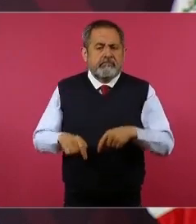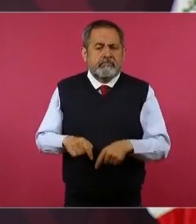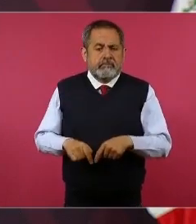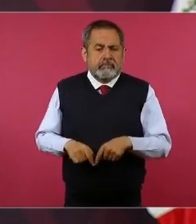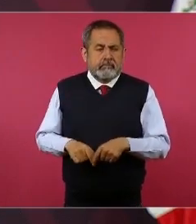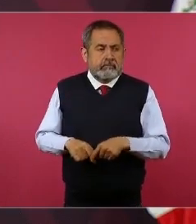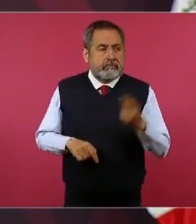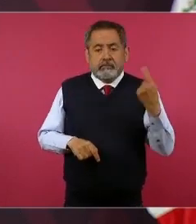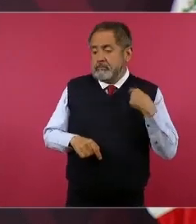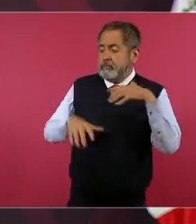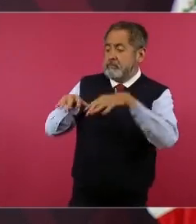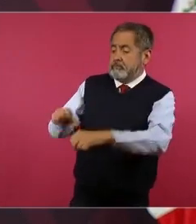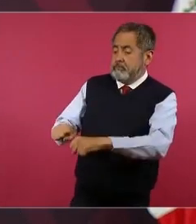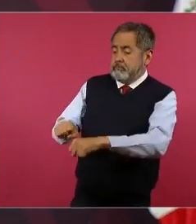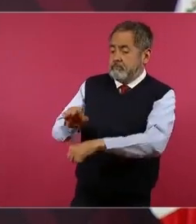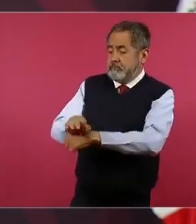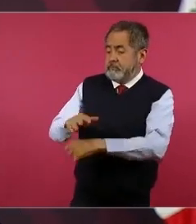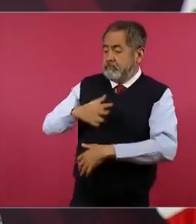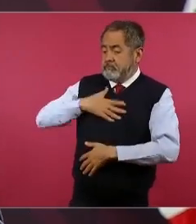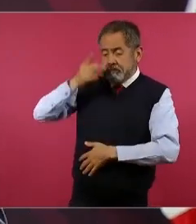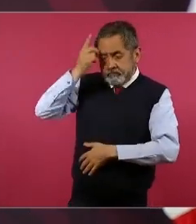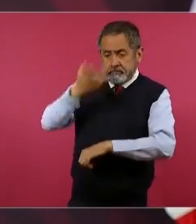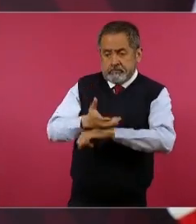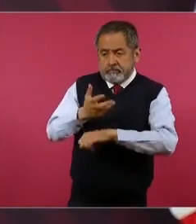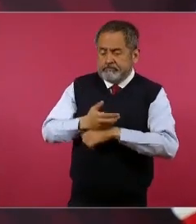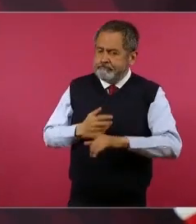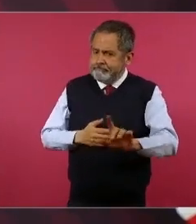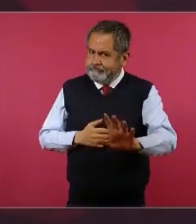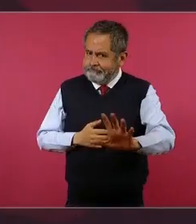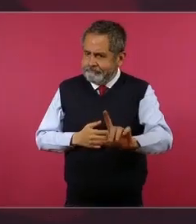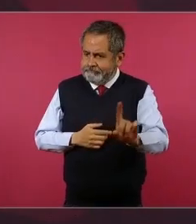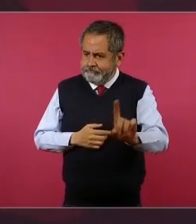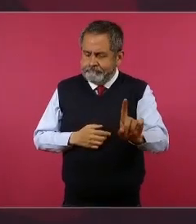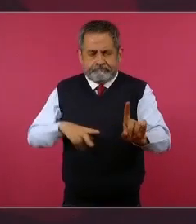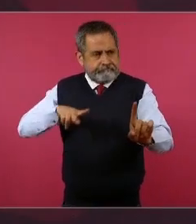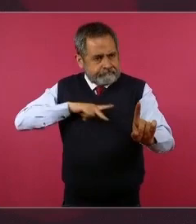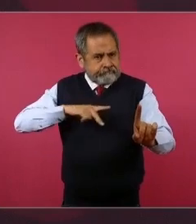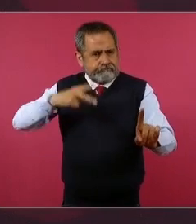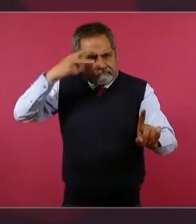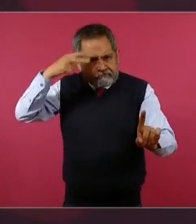no una colonia, no un protectorado de ningún país extranjero.